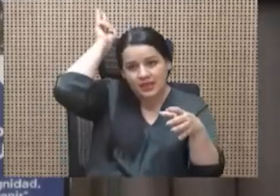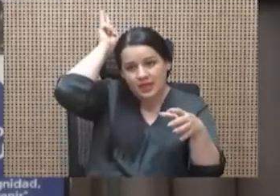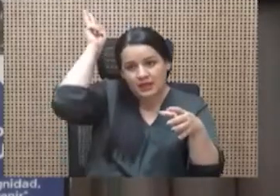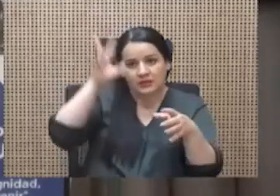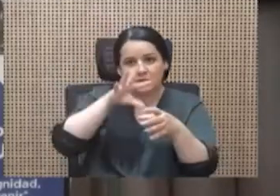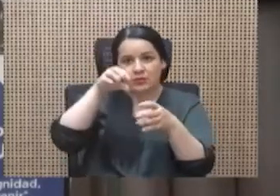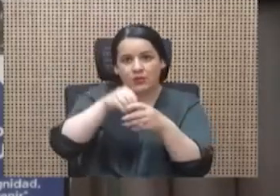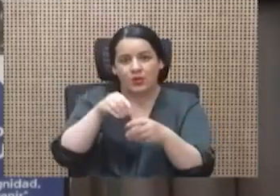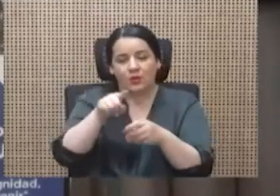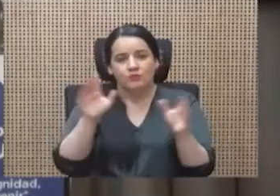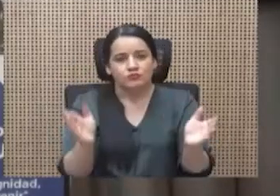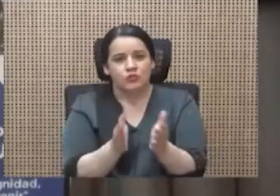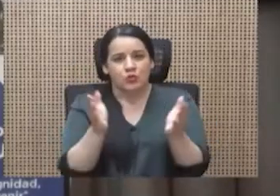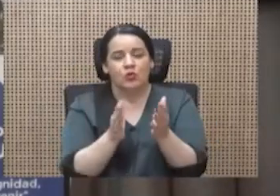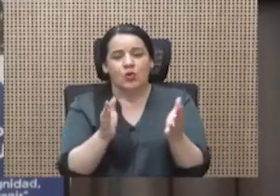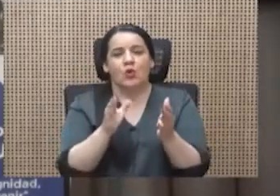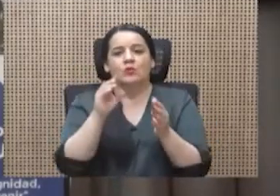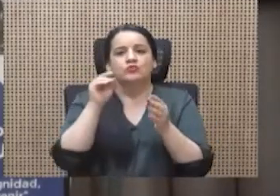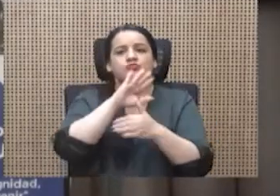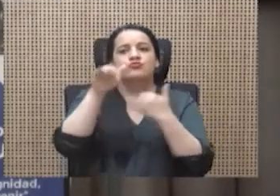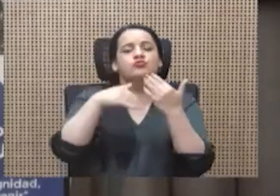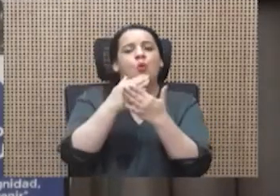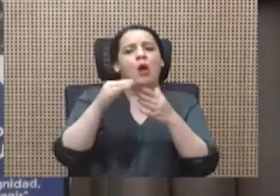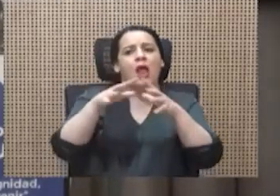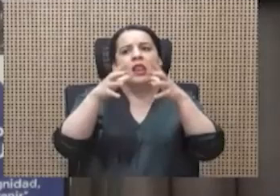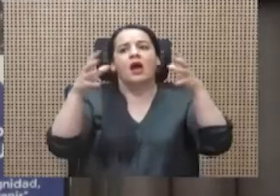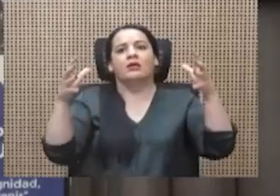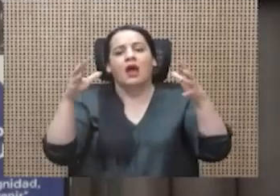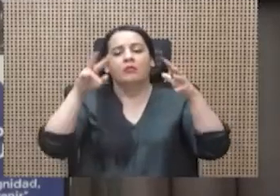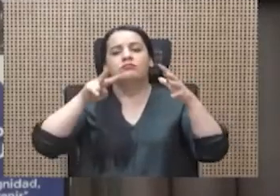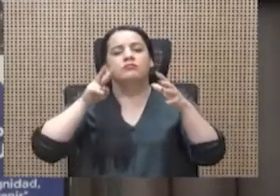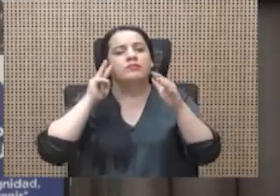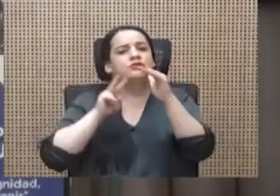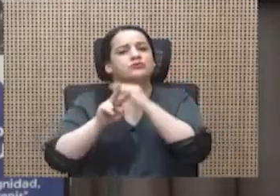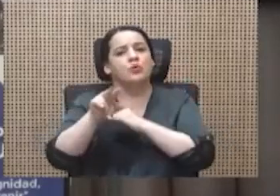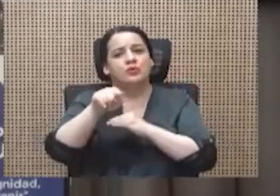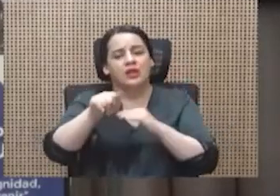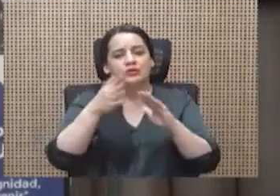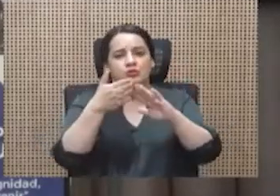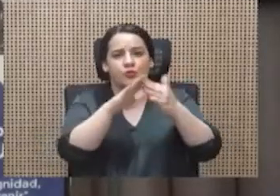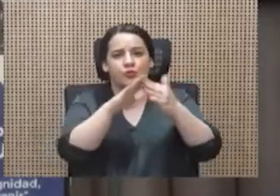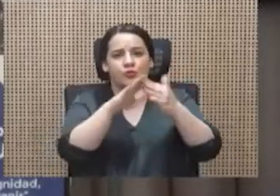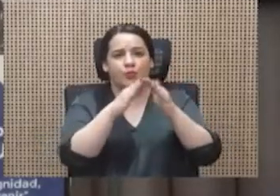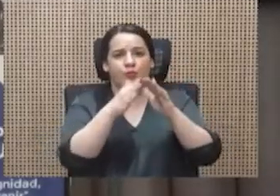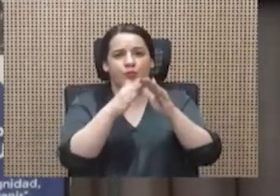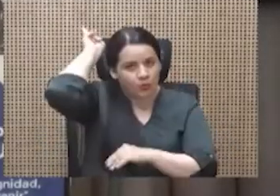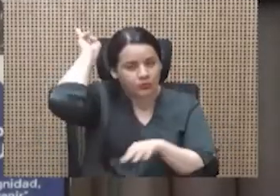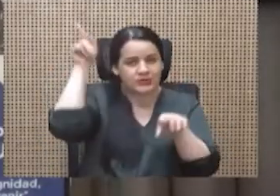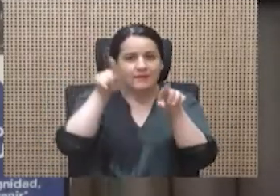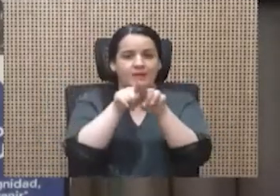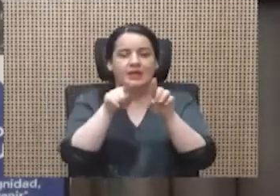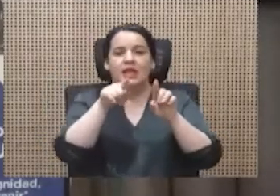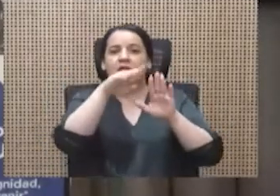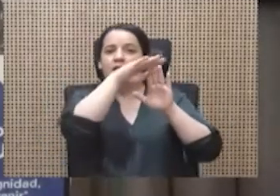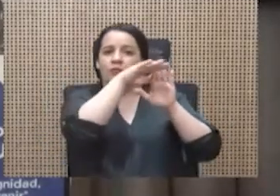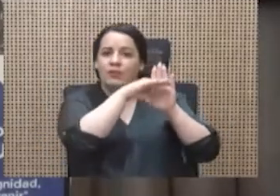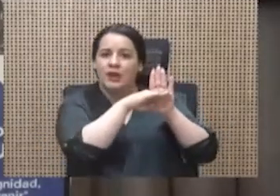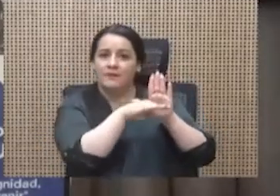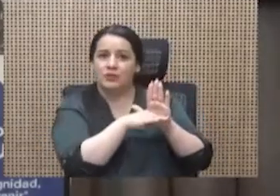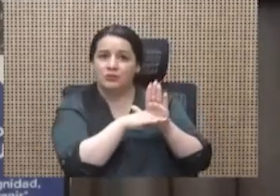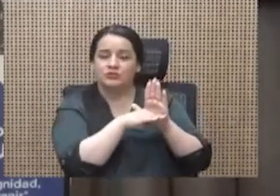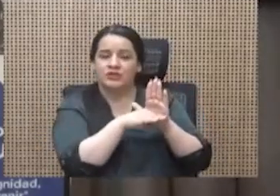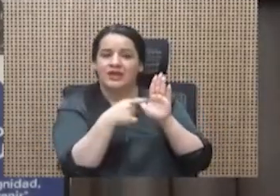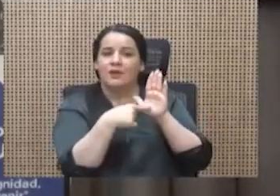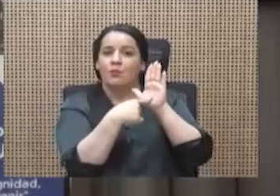cosmovisión, de estos pueblos originarios y siguiendo los parámetros que se indican en los convenios internacionales.